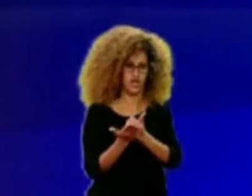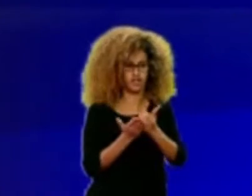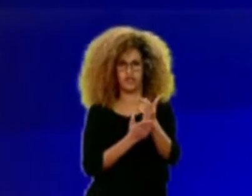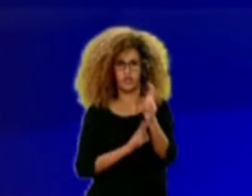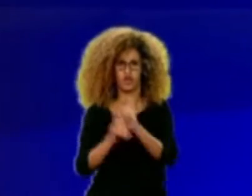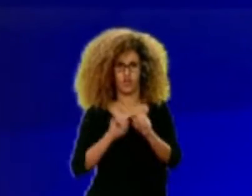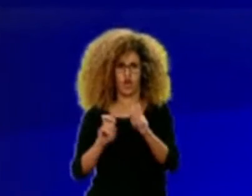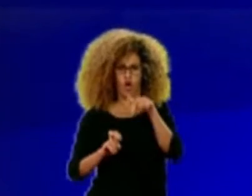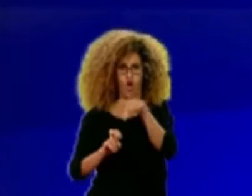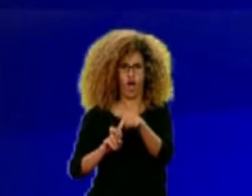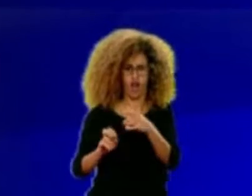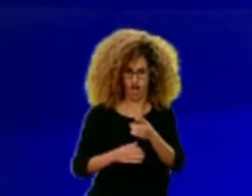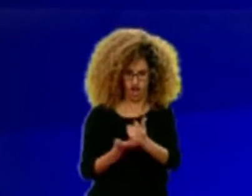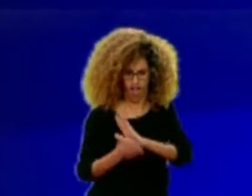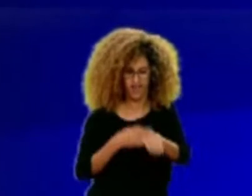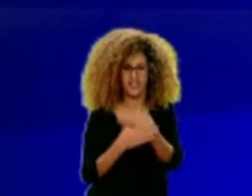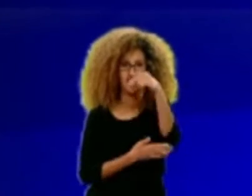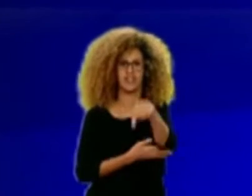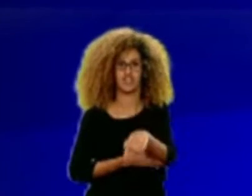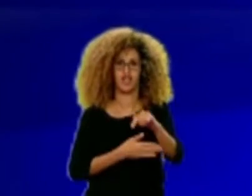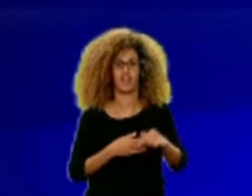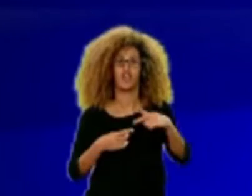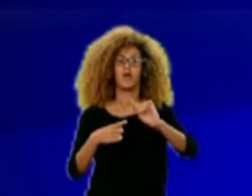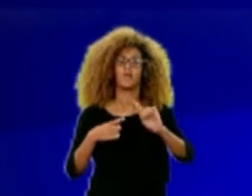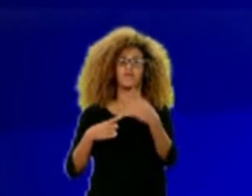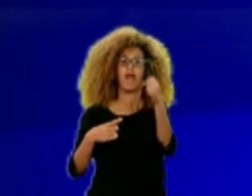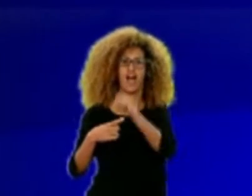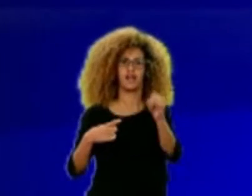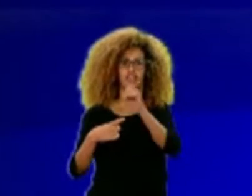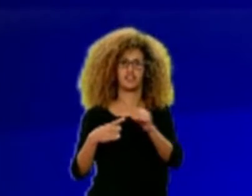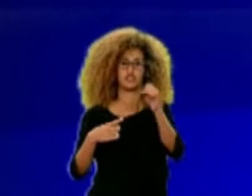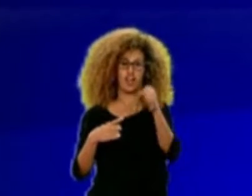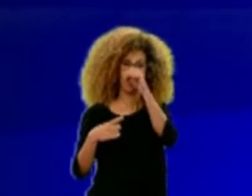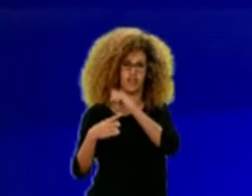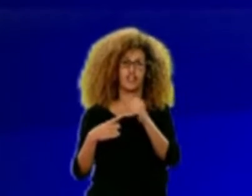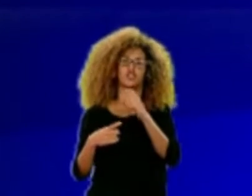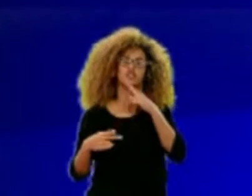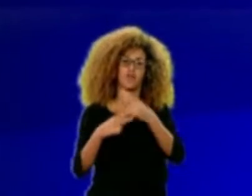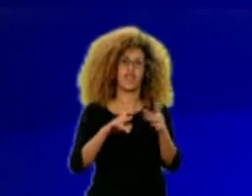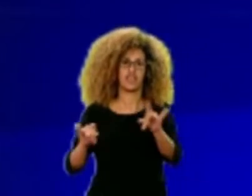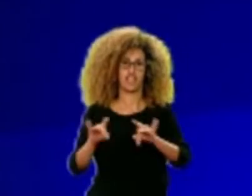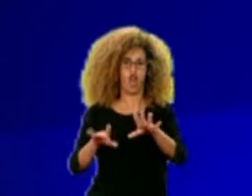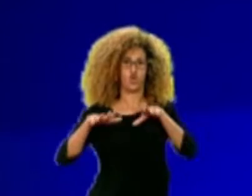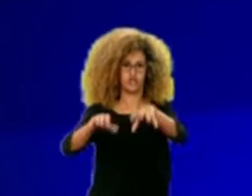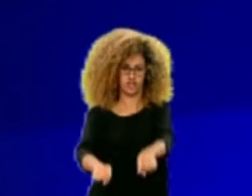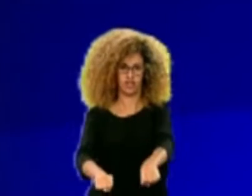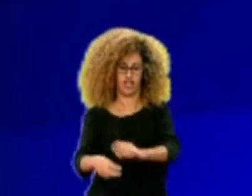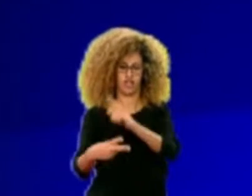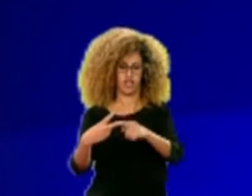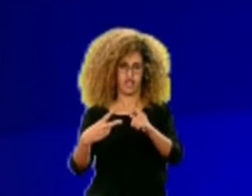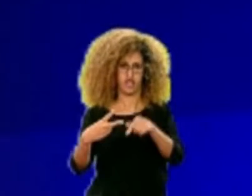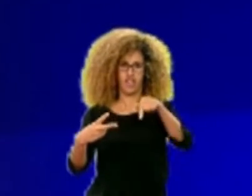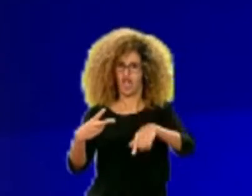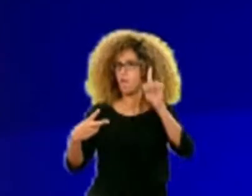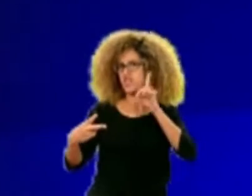llegamos hasta aquí. La primera de las dos canciones que nos van a interpretar, Tierra de Conquistadores. La segunda, No mientas,